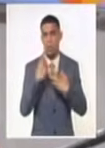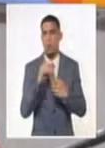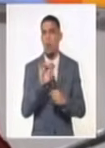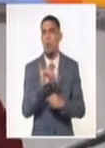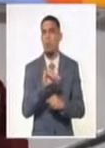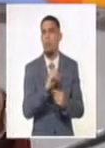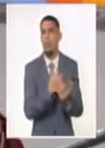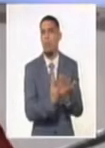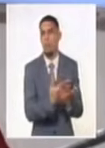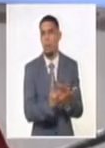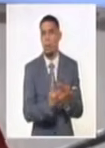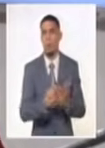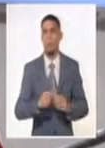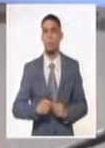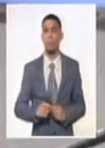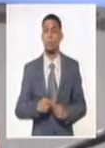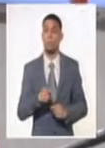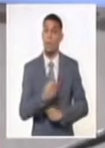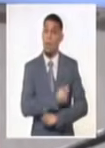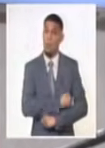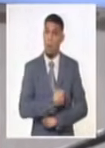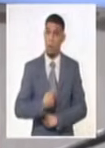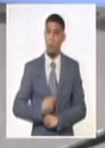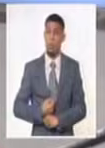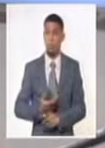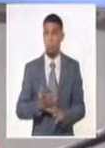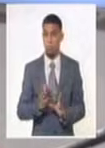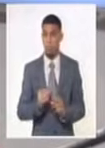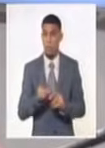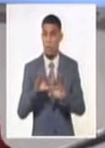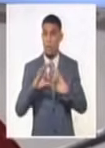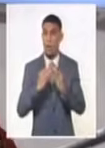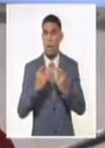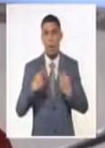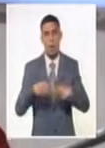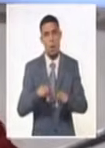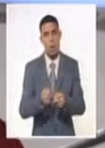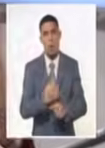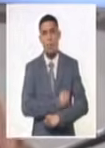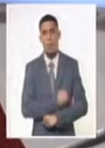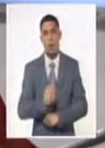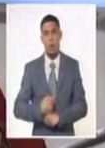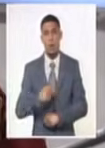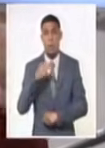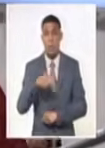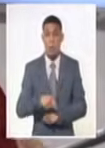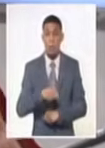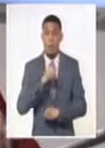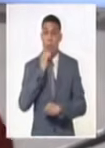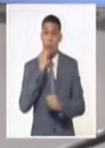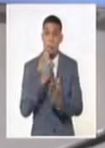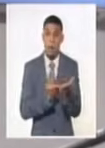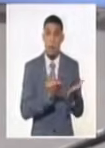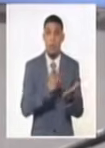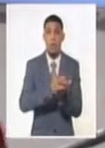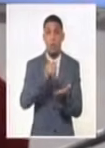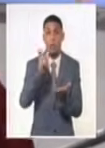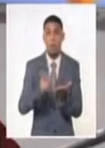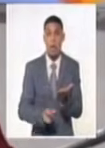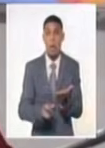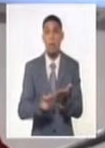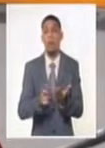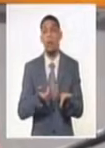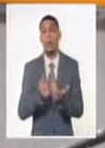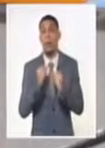de que con un gran esfuerzo, porque eso implica esfuerzo también en la familia, imagínense, ahora mismo vamos a recibir a alguien en casa, en